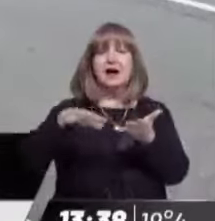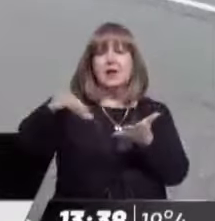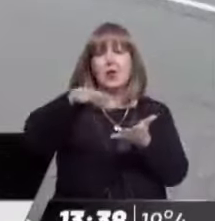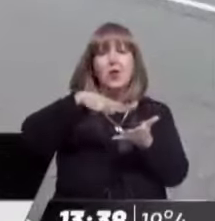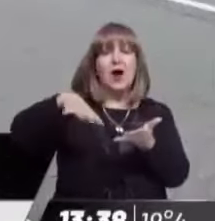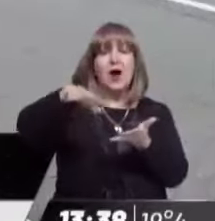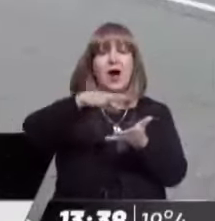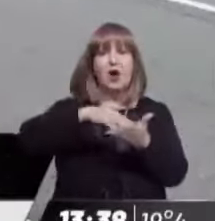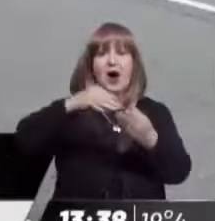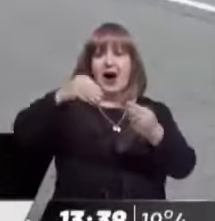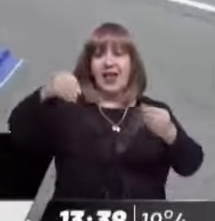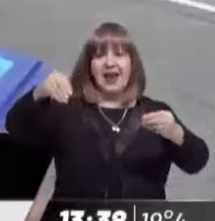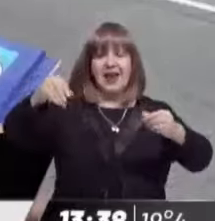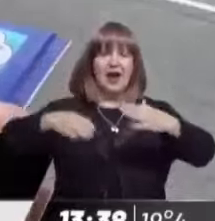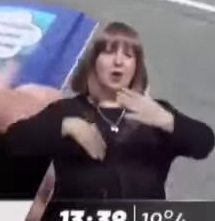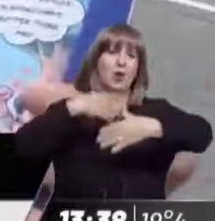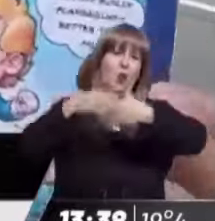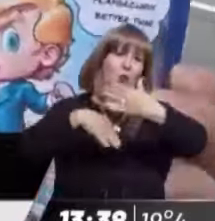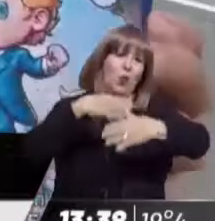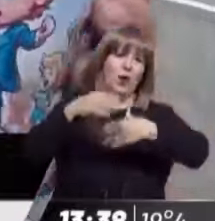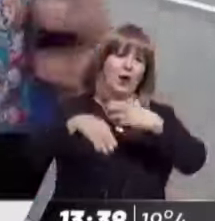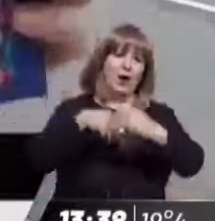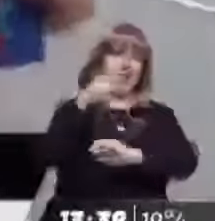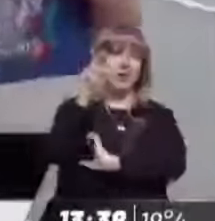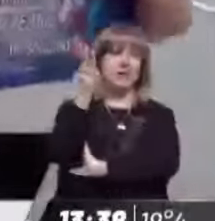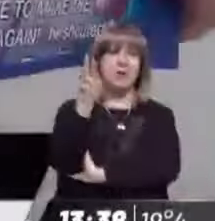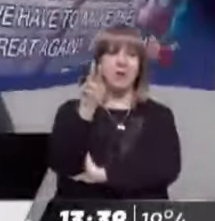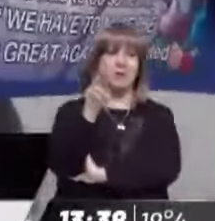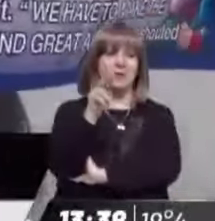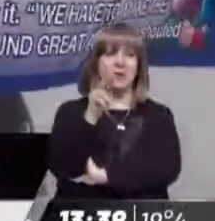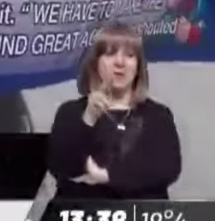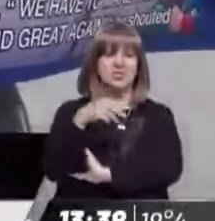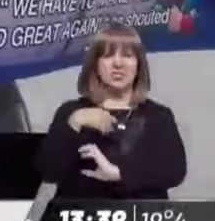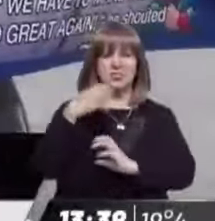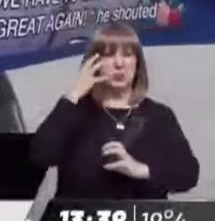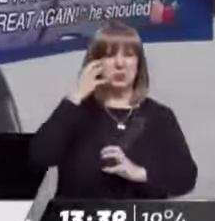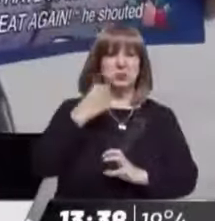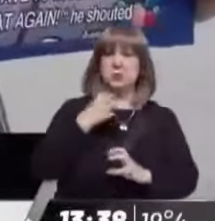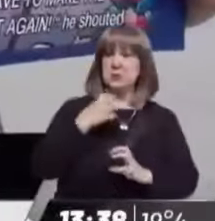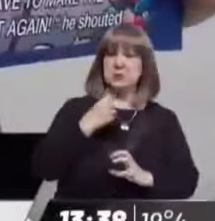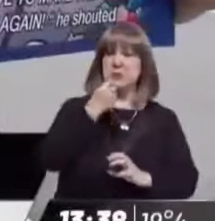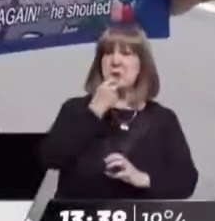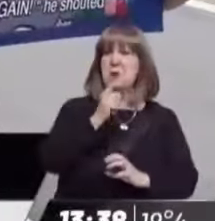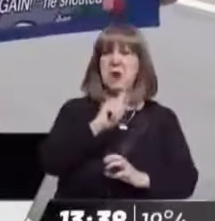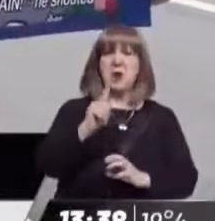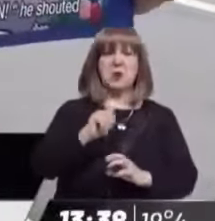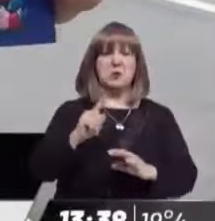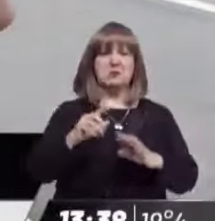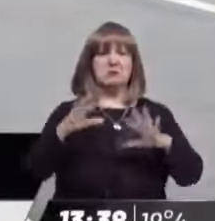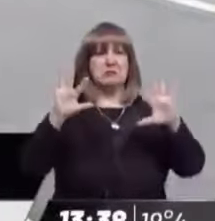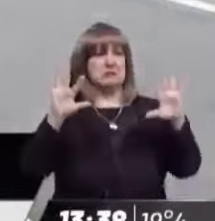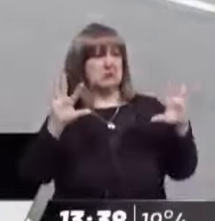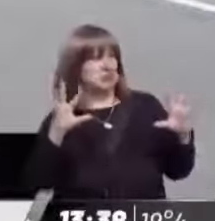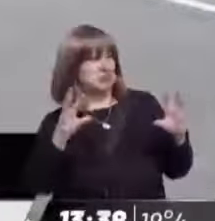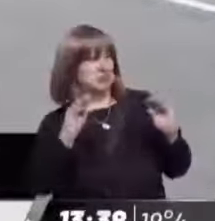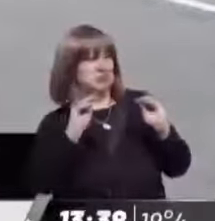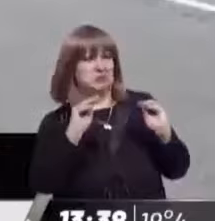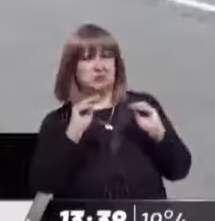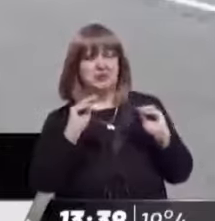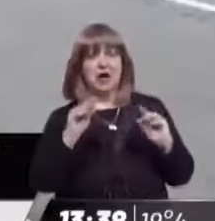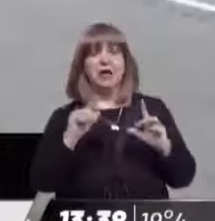juegos que no estaba realmente en buenas condiciones. Mirá la cara que tiene acá. No le gustó, no le gustó para nada cómo estaba. Y